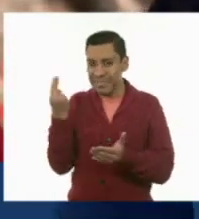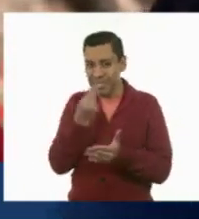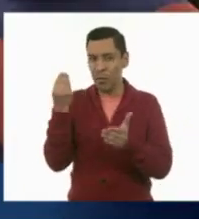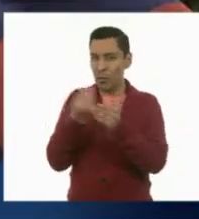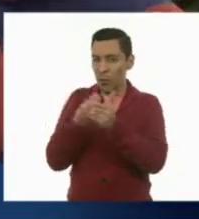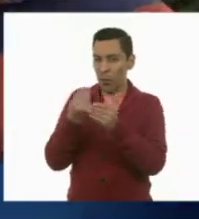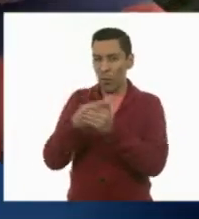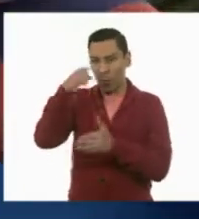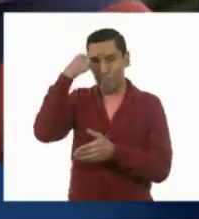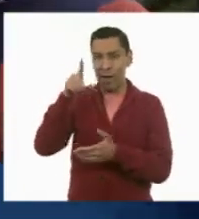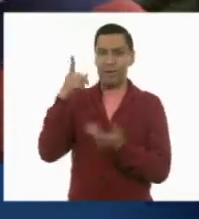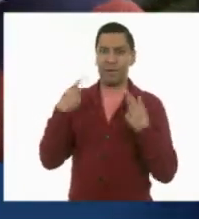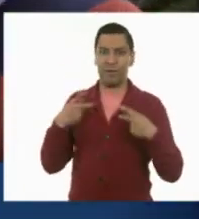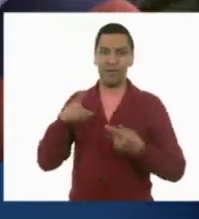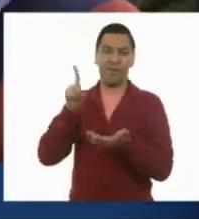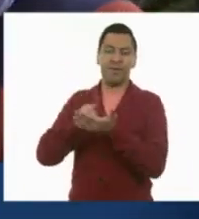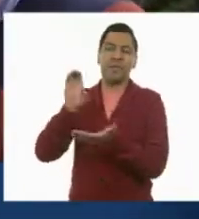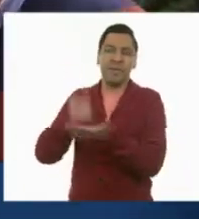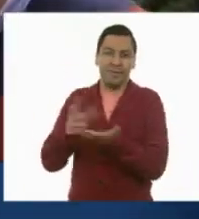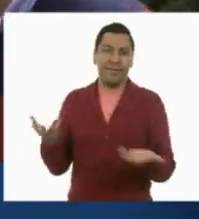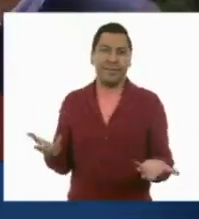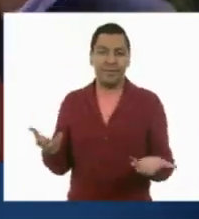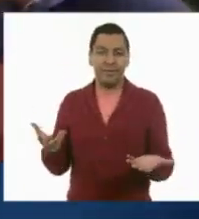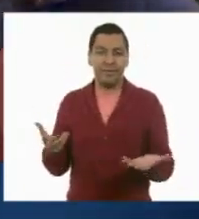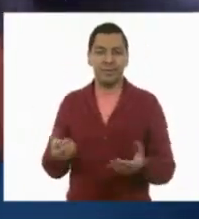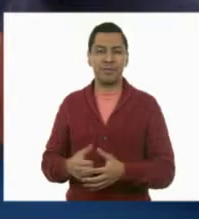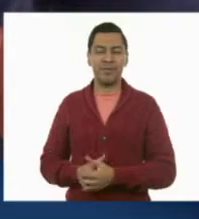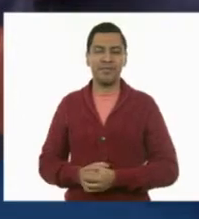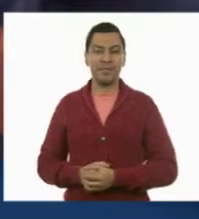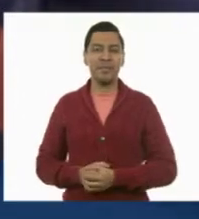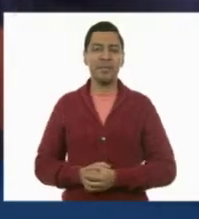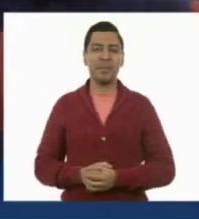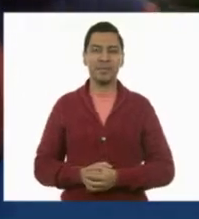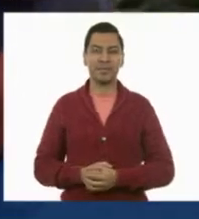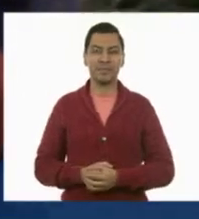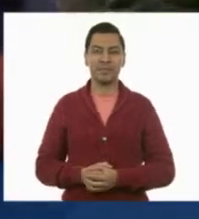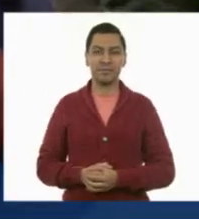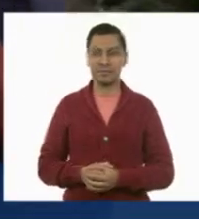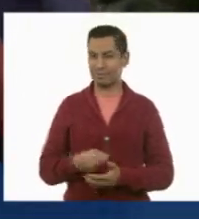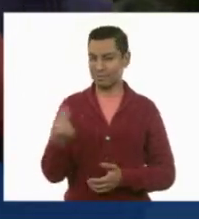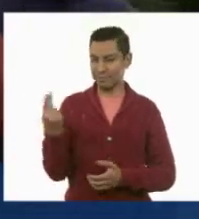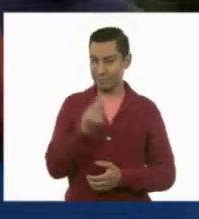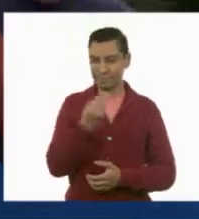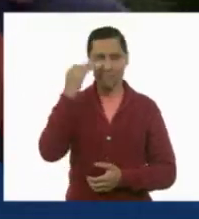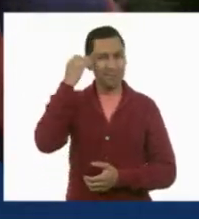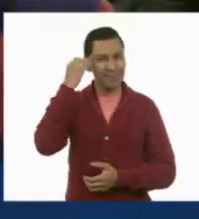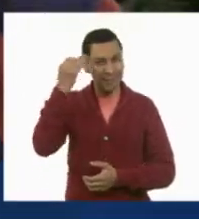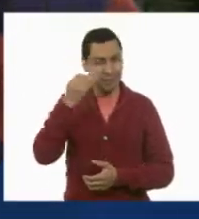al niño. Ojalá no perdamos tiempo en tratar de convencerlos. Vámonos.